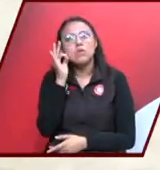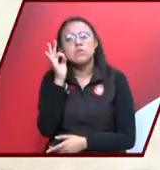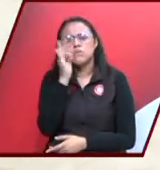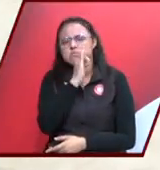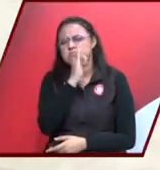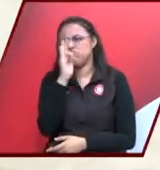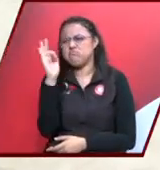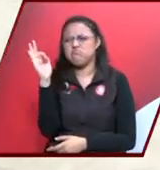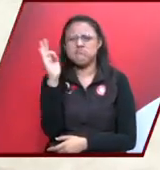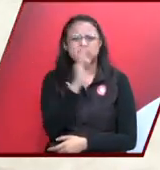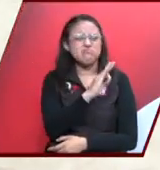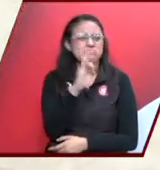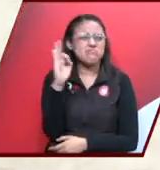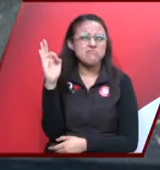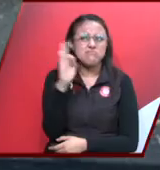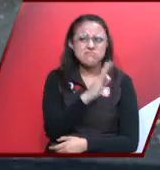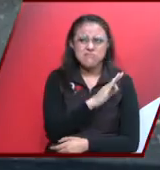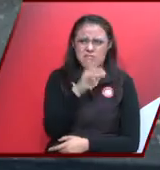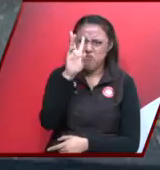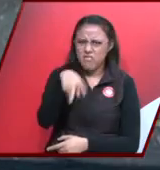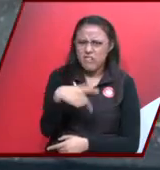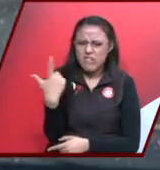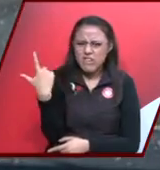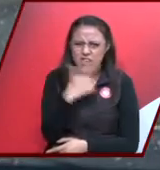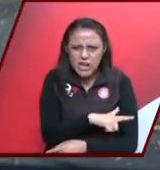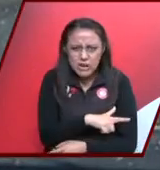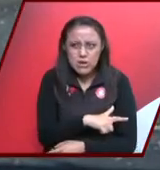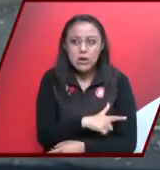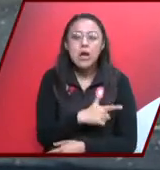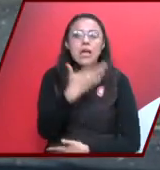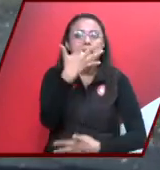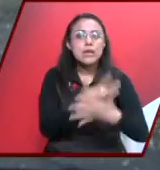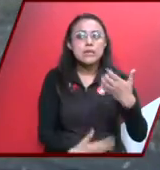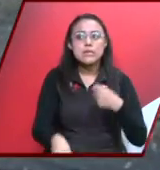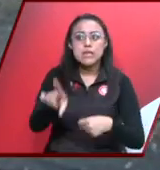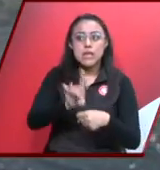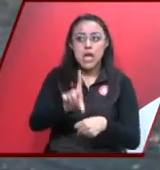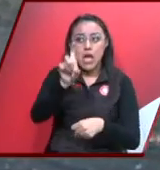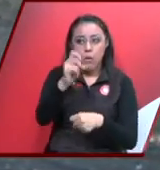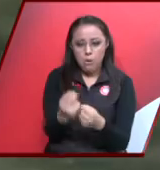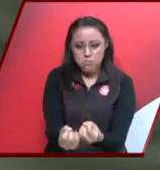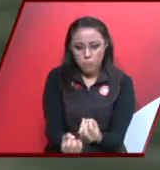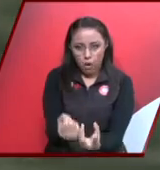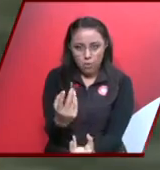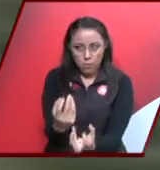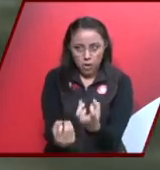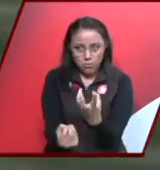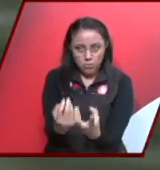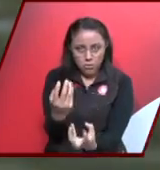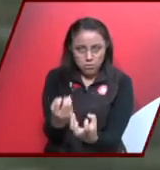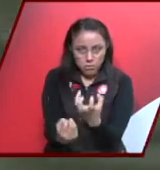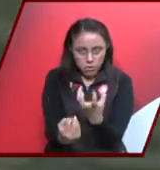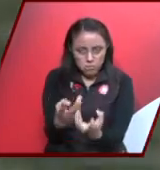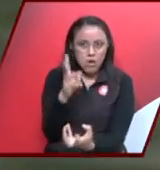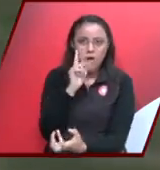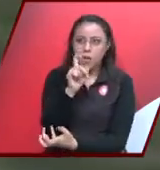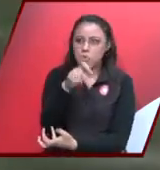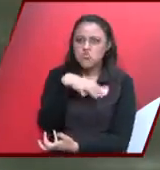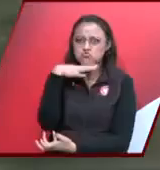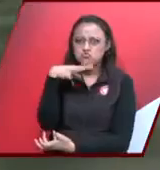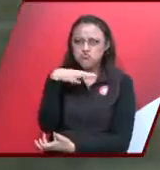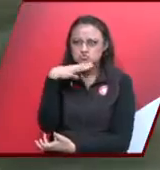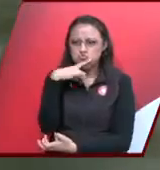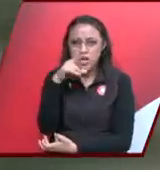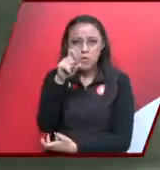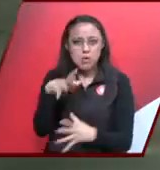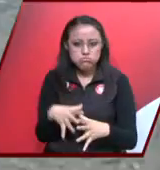esa hediondez. Durante más de 15 días, el agua sucia no deja de fluir de esta alcantarilla, contribuyendo a la crecida